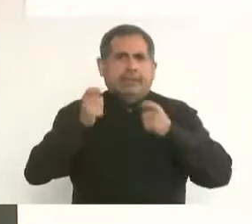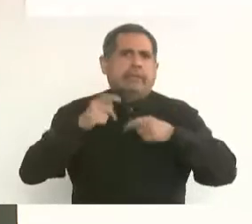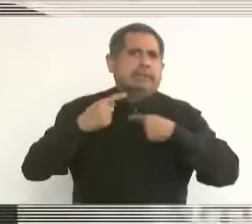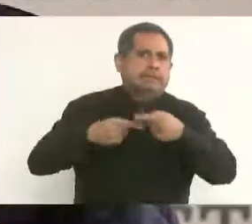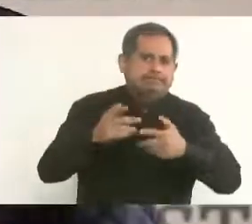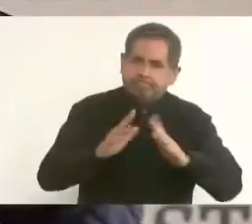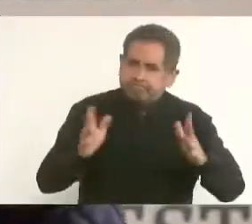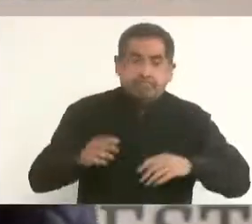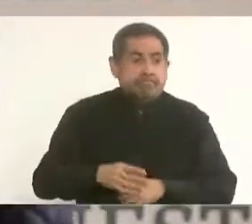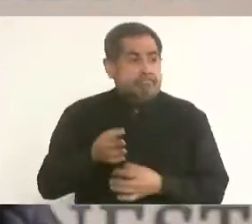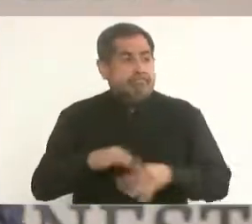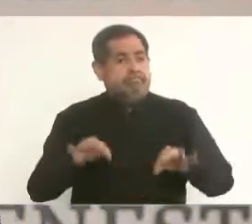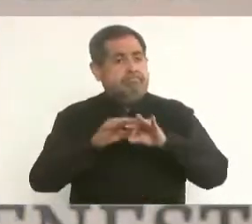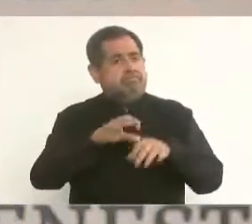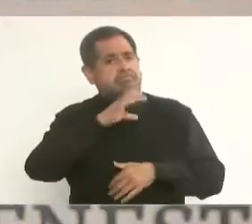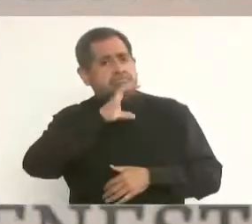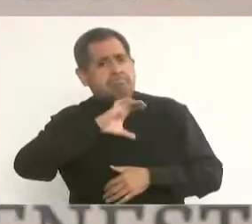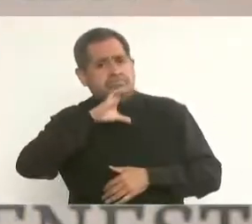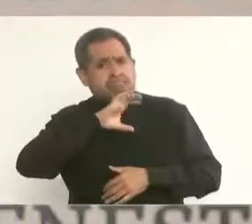Venustiano Carranza